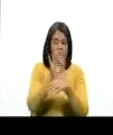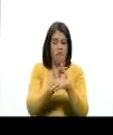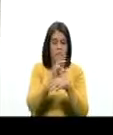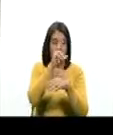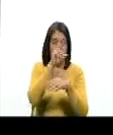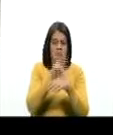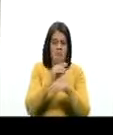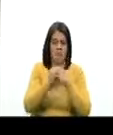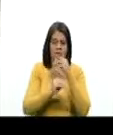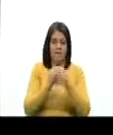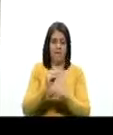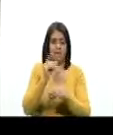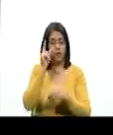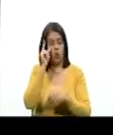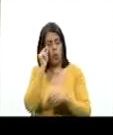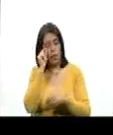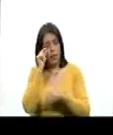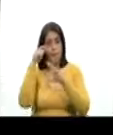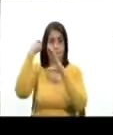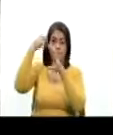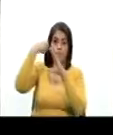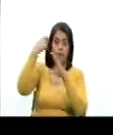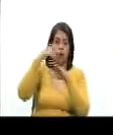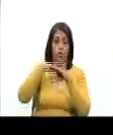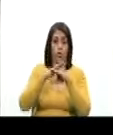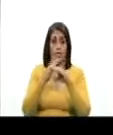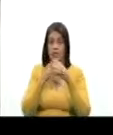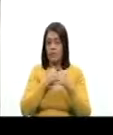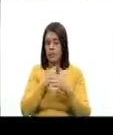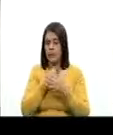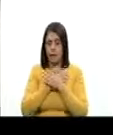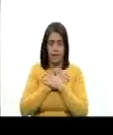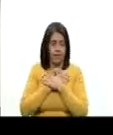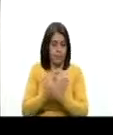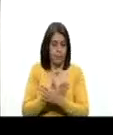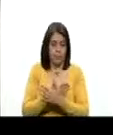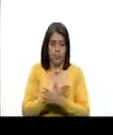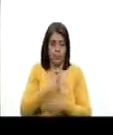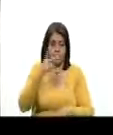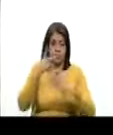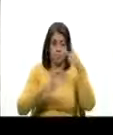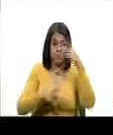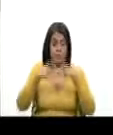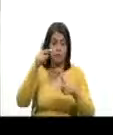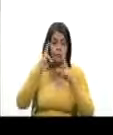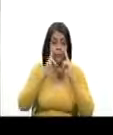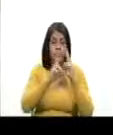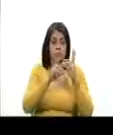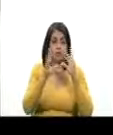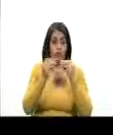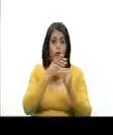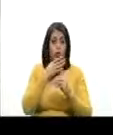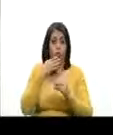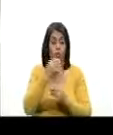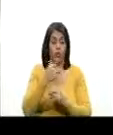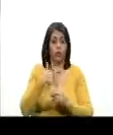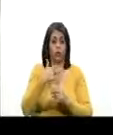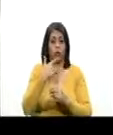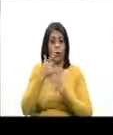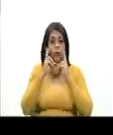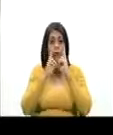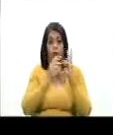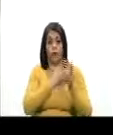días, dormir y hacer videos, porque era un adicto al algoritmo. Y eso es lo que vemos que muchos jóvenes, yo tristemente lo